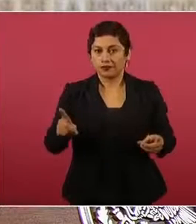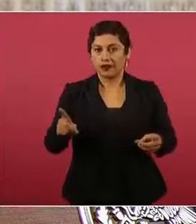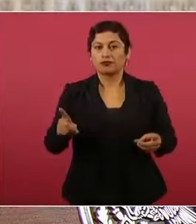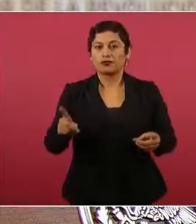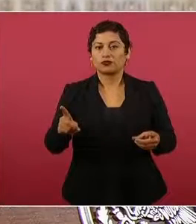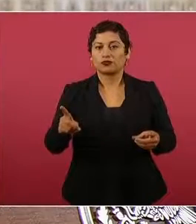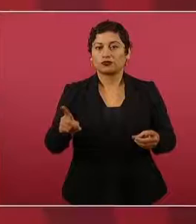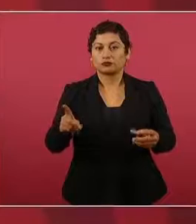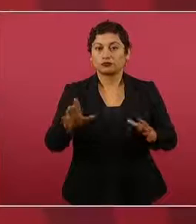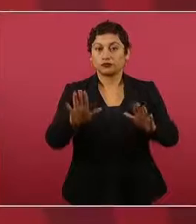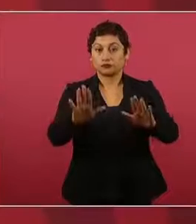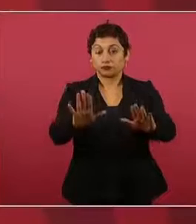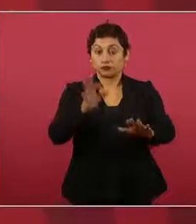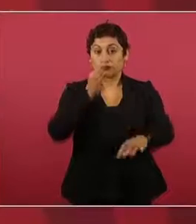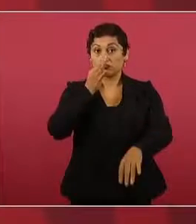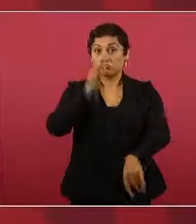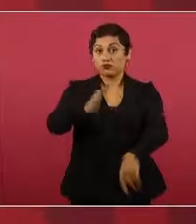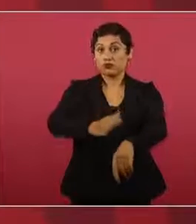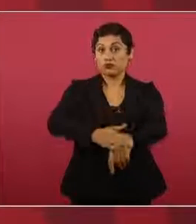Adelanto